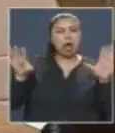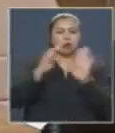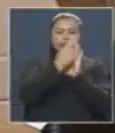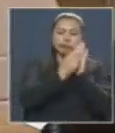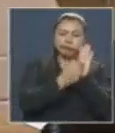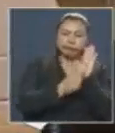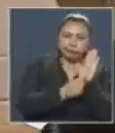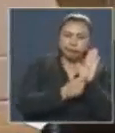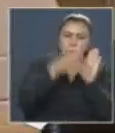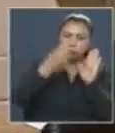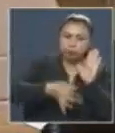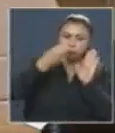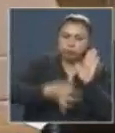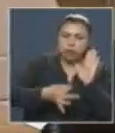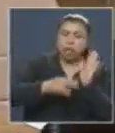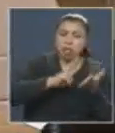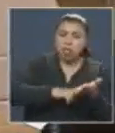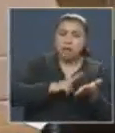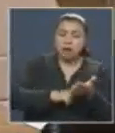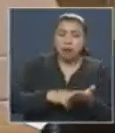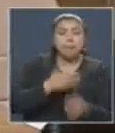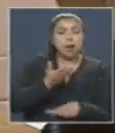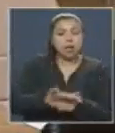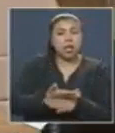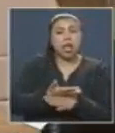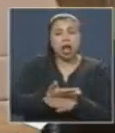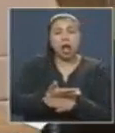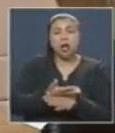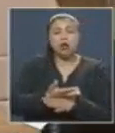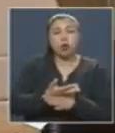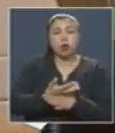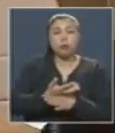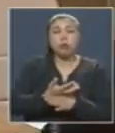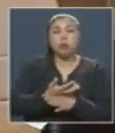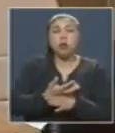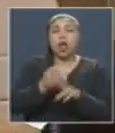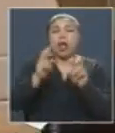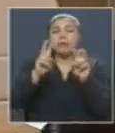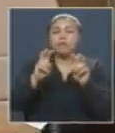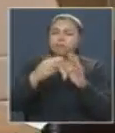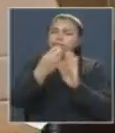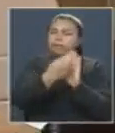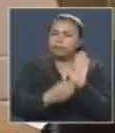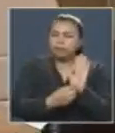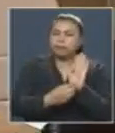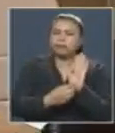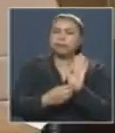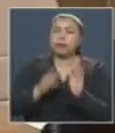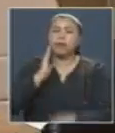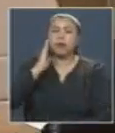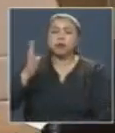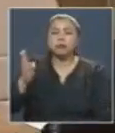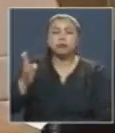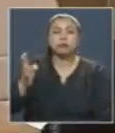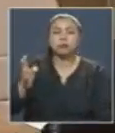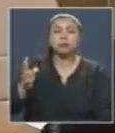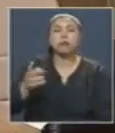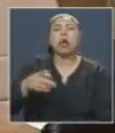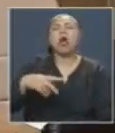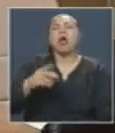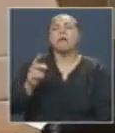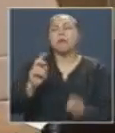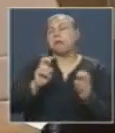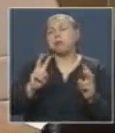propuestas concretas, para que existan mecanismos de solidaridad intergeneracional, ya sea vía